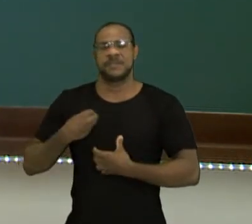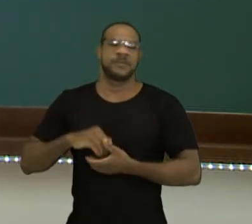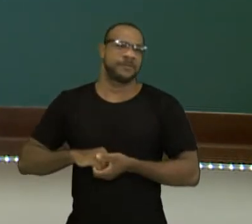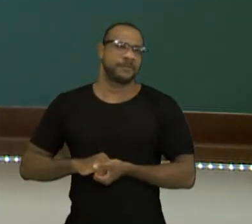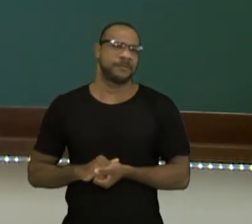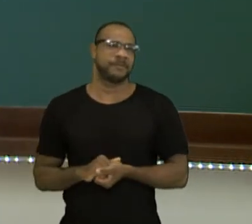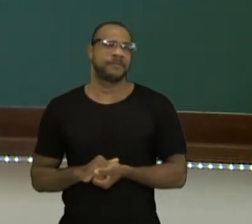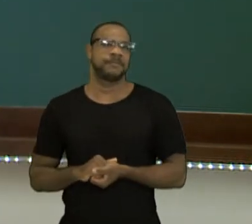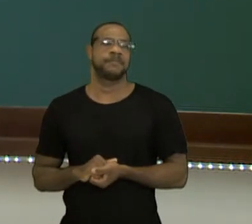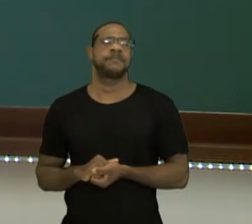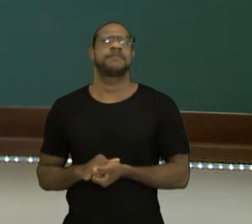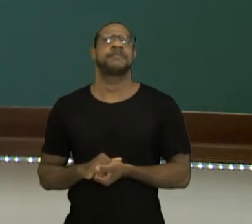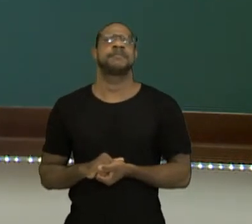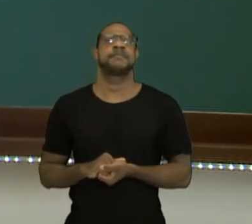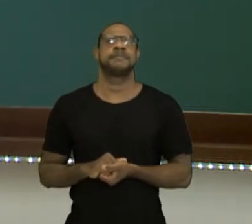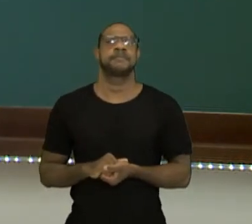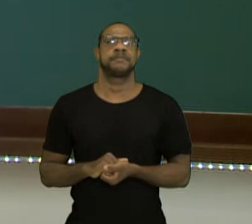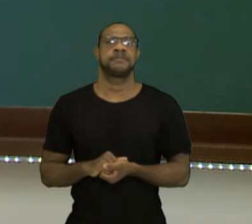volvería.